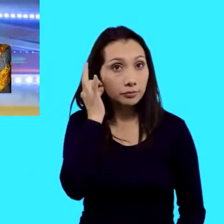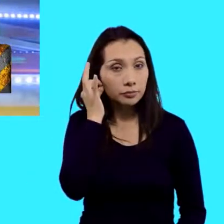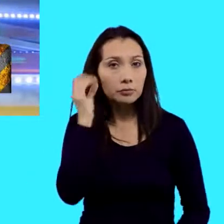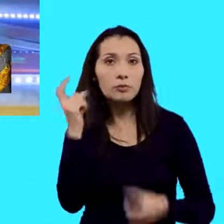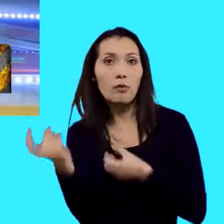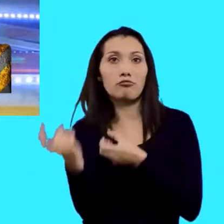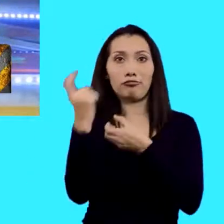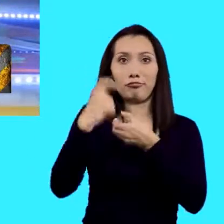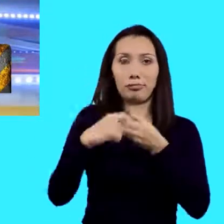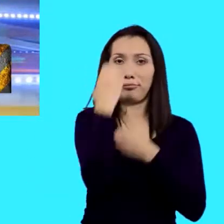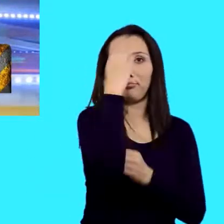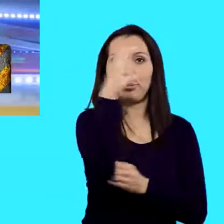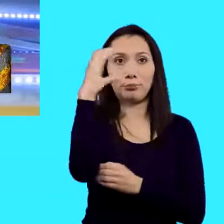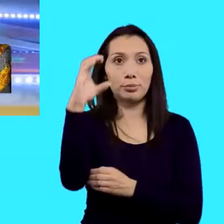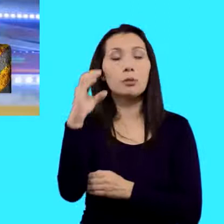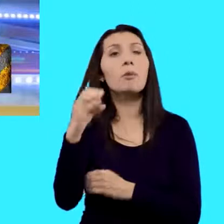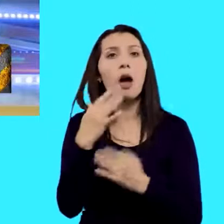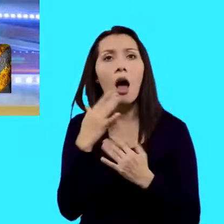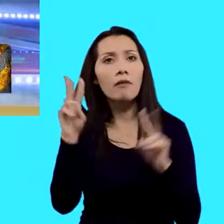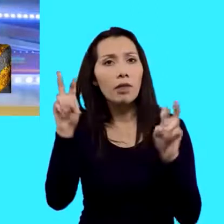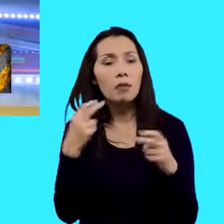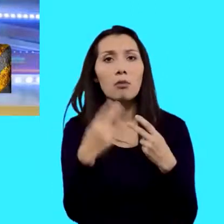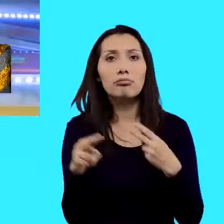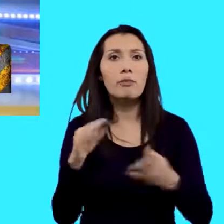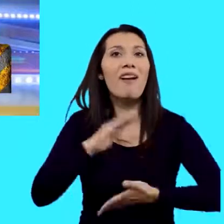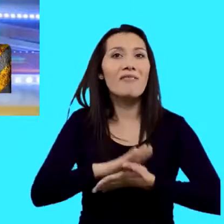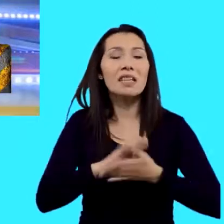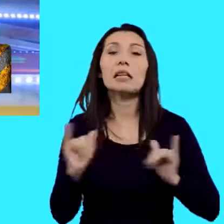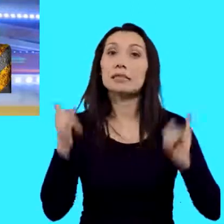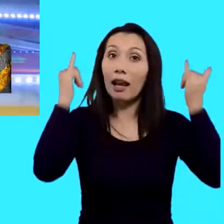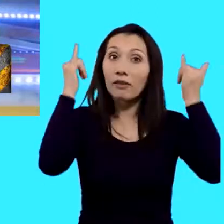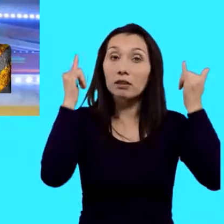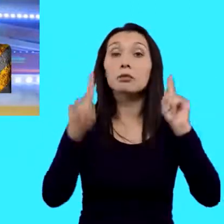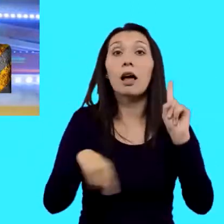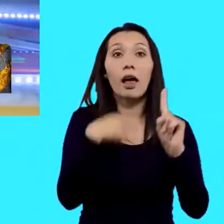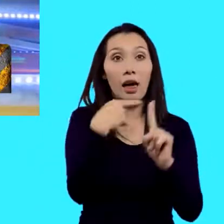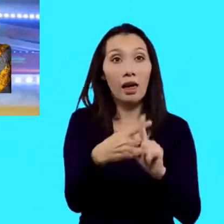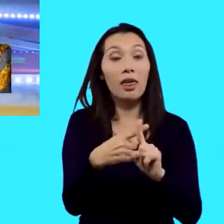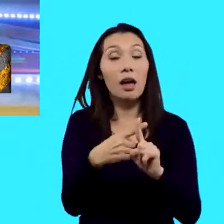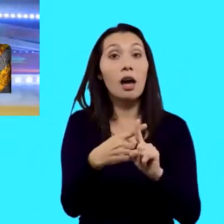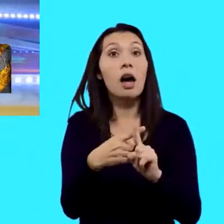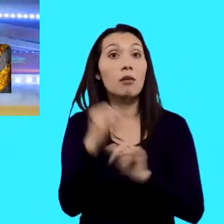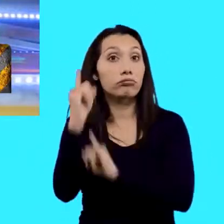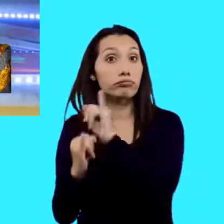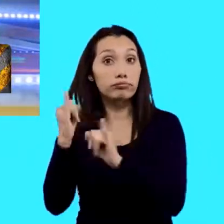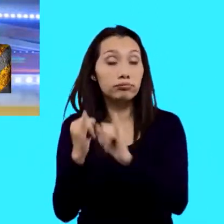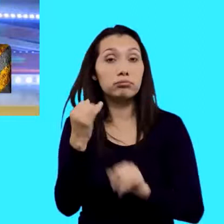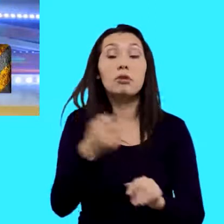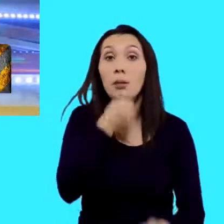se conectarán con nosotros para hablarnos de sus fiestas y celebraciones. Además, desde el ciberespacio de